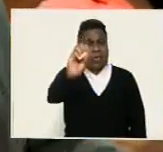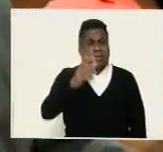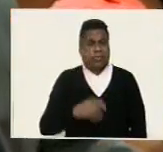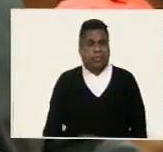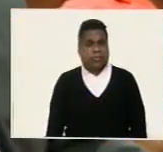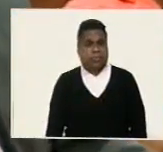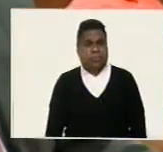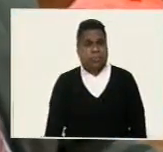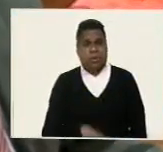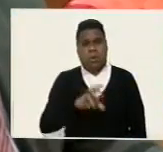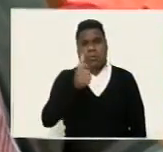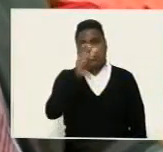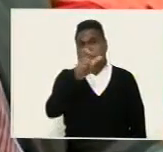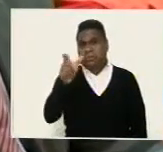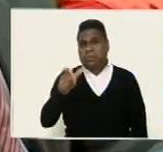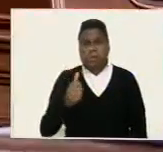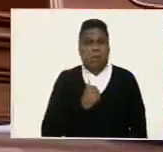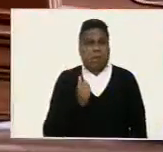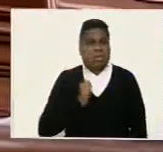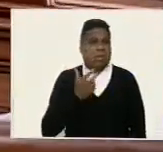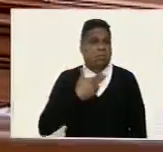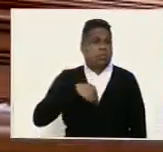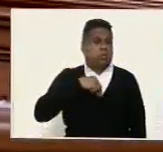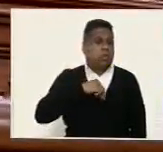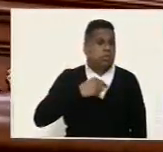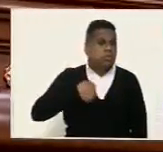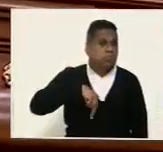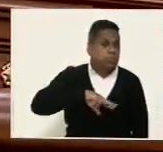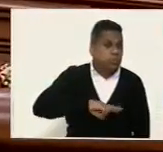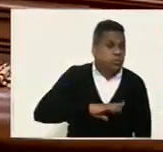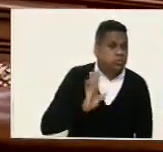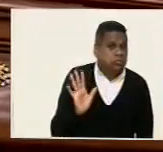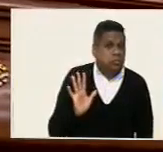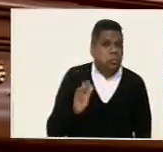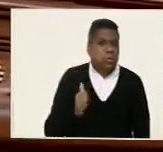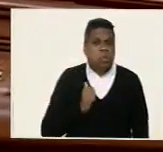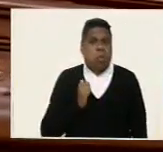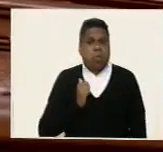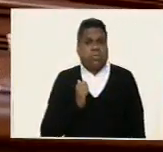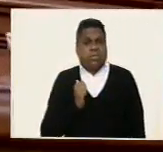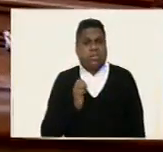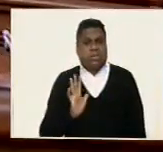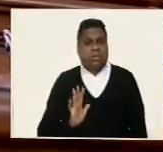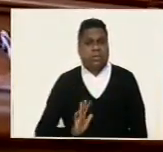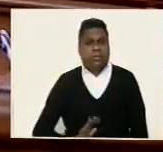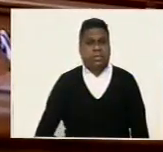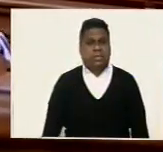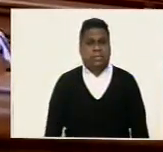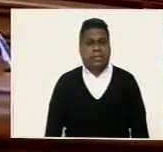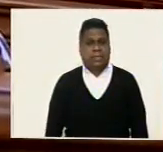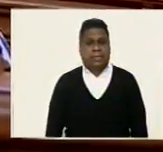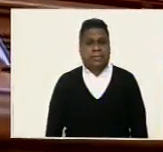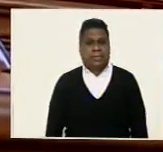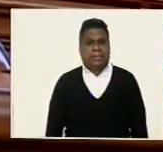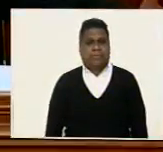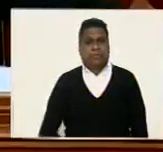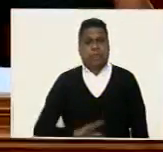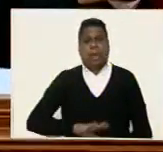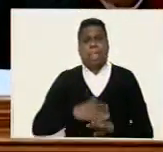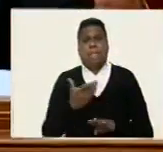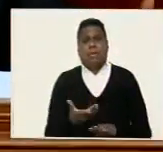Escarrano está aquí, también está. Cualquiera de nosotros puede serlo. Cualquiera de nosotros. Porque es un